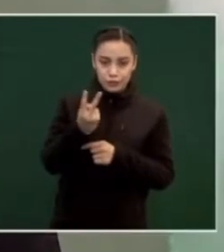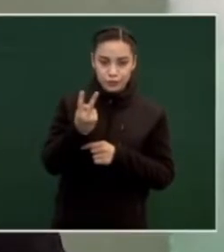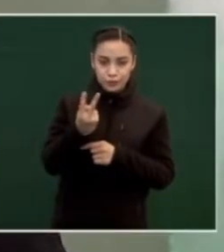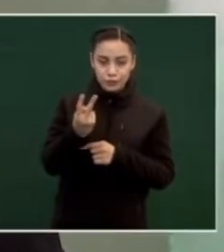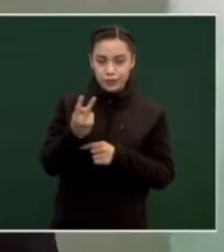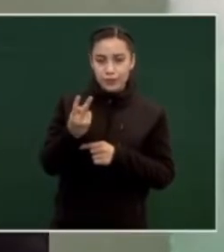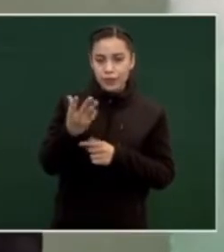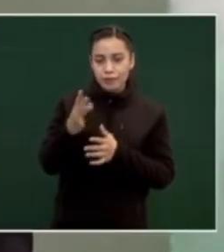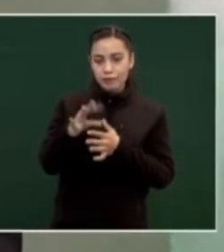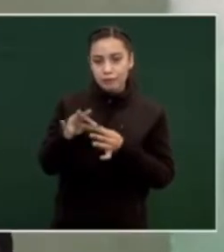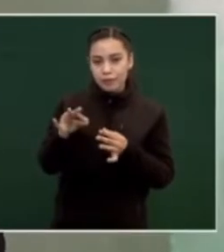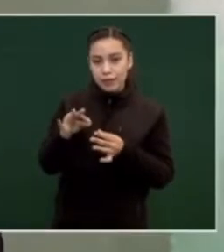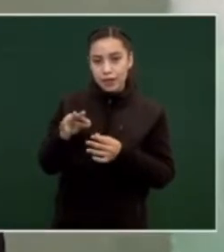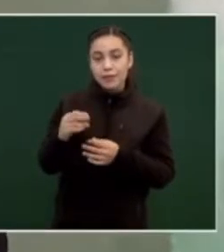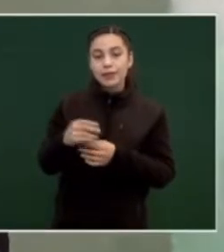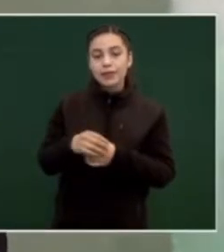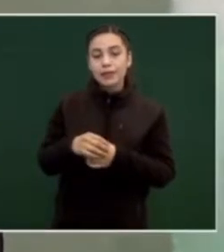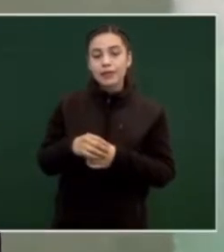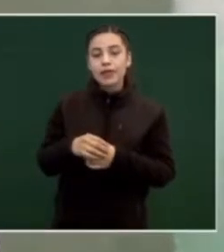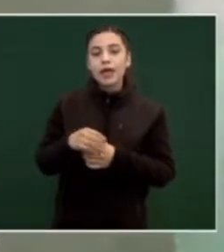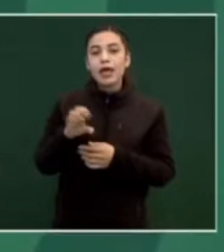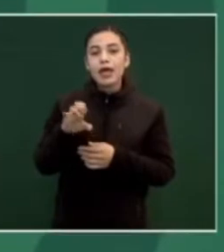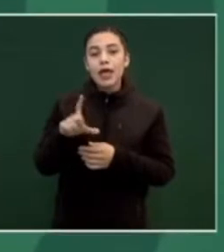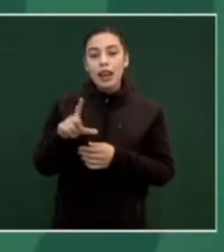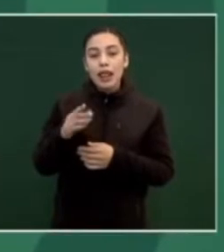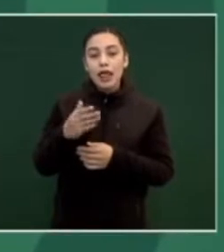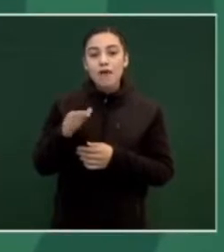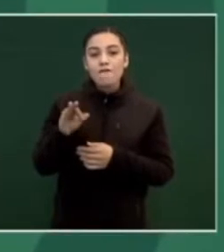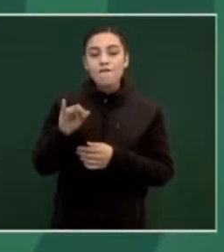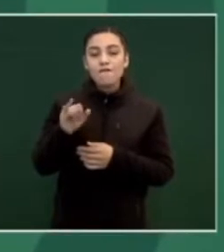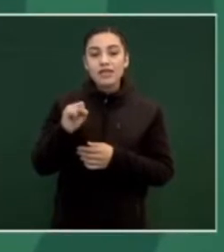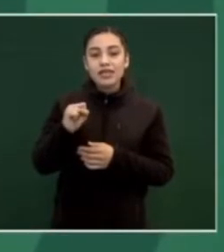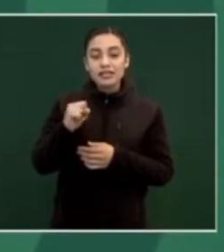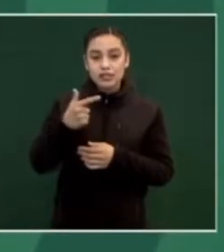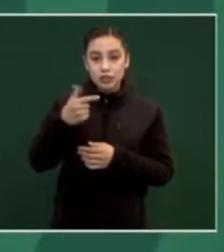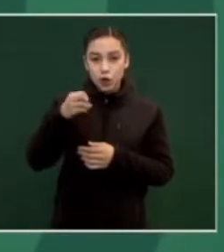del disco y de hernández